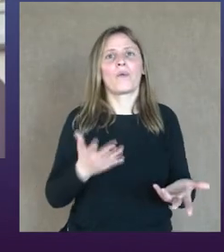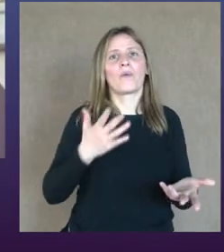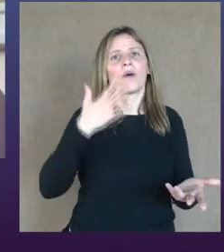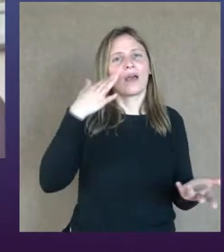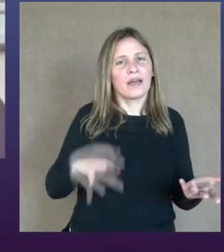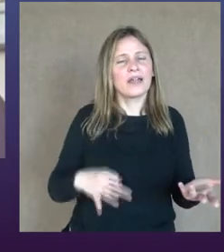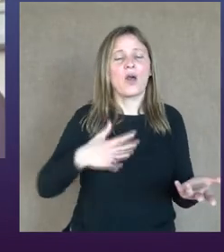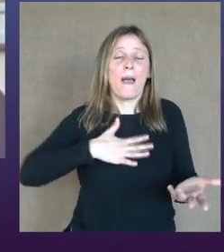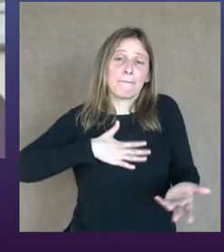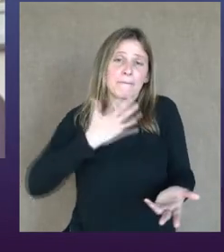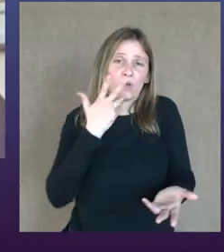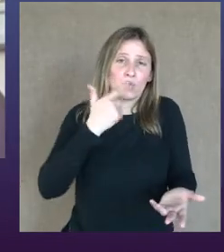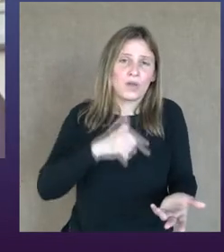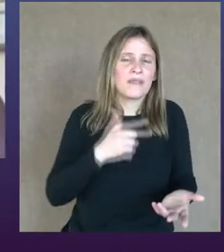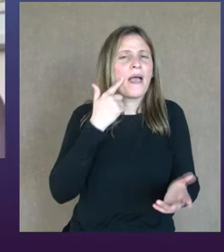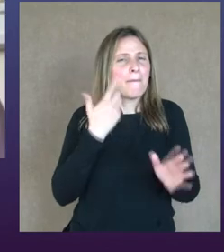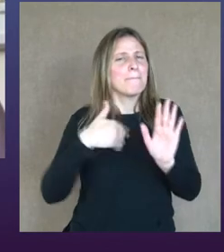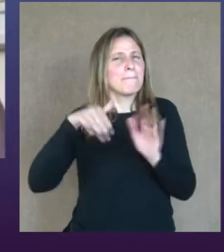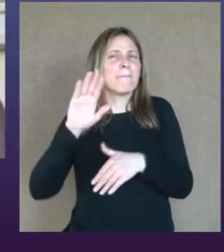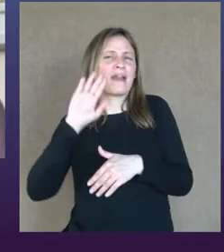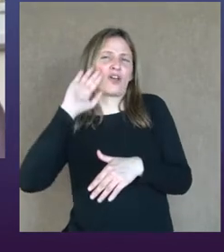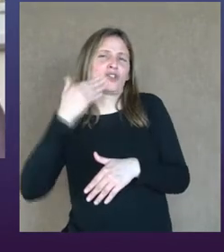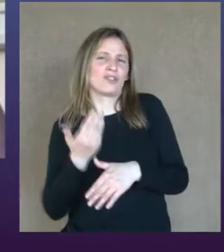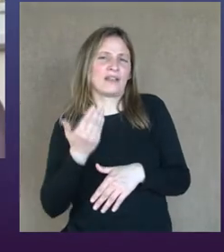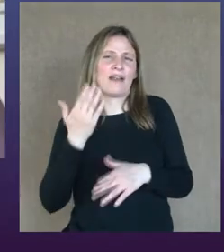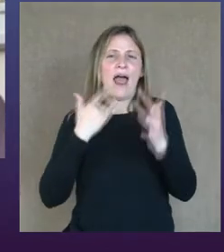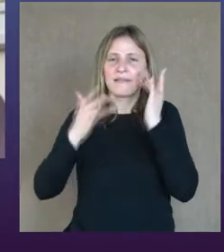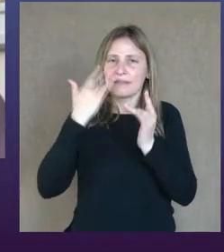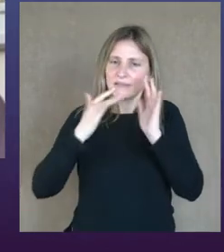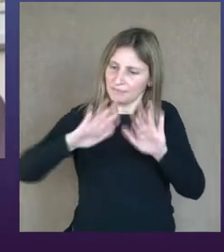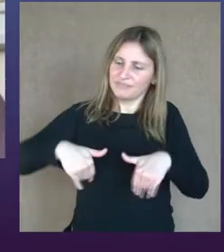que a mí me gustaría que se tomara más a los artistas nacionales y se pudiera